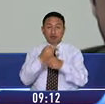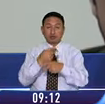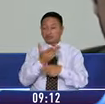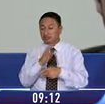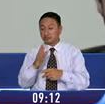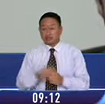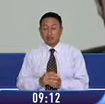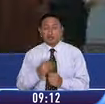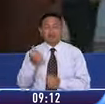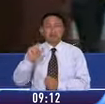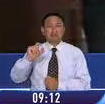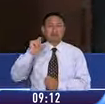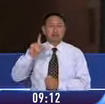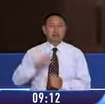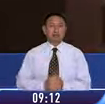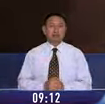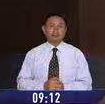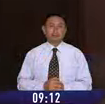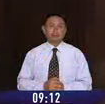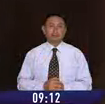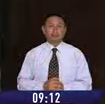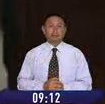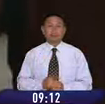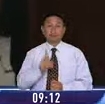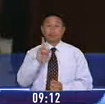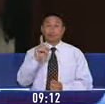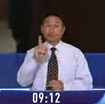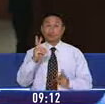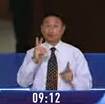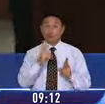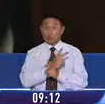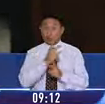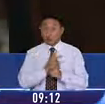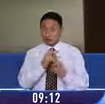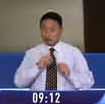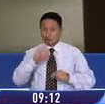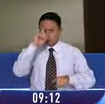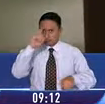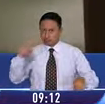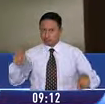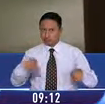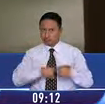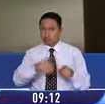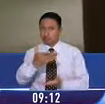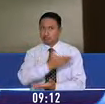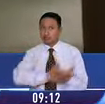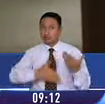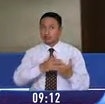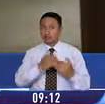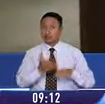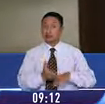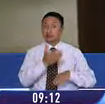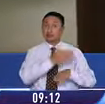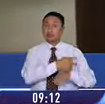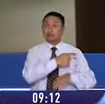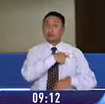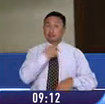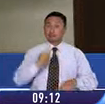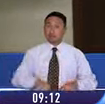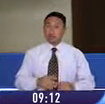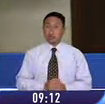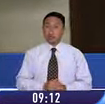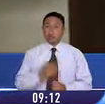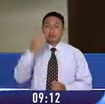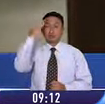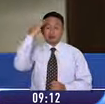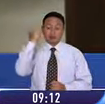aumento de precios. Y hay un punto que no deben dejarlo de lado, y son los acuerdos comerciales firmados hace pocos días con China, Corea